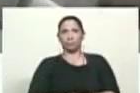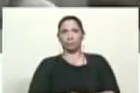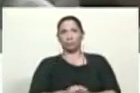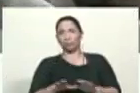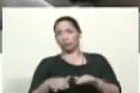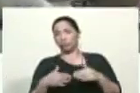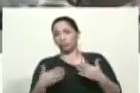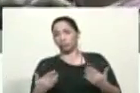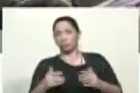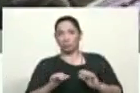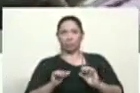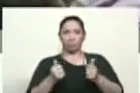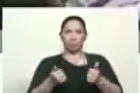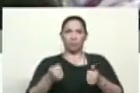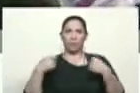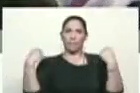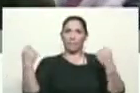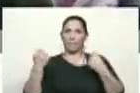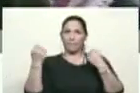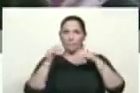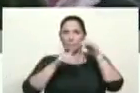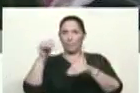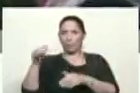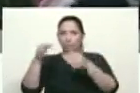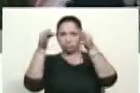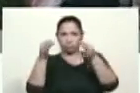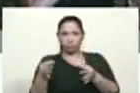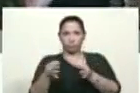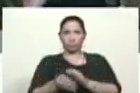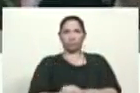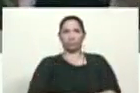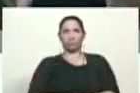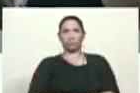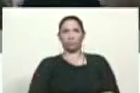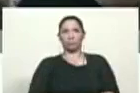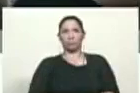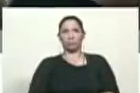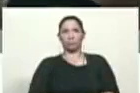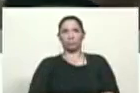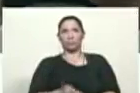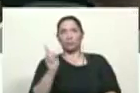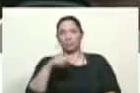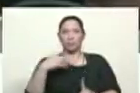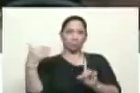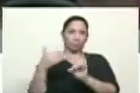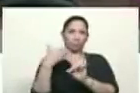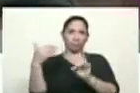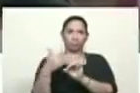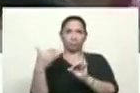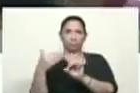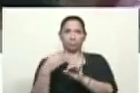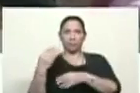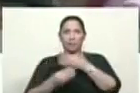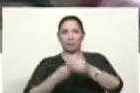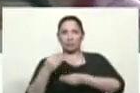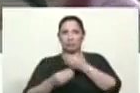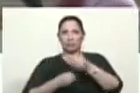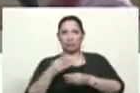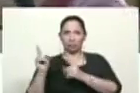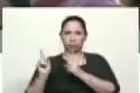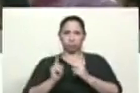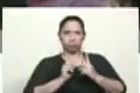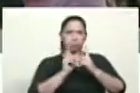cuando se inició la campaña electoral oficialmente, además de los ataques que ya venían realizando, nos